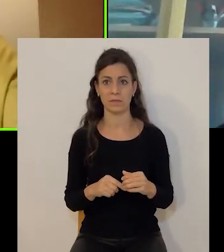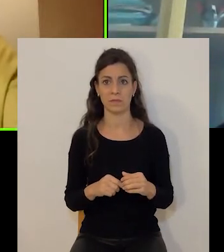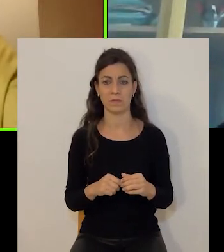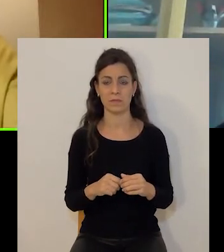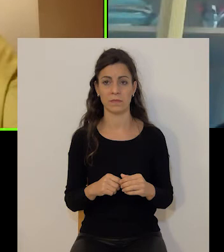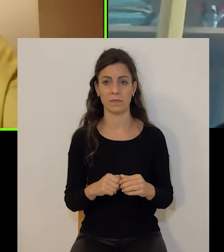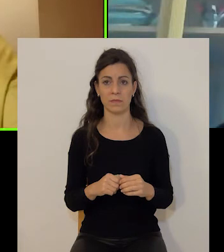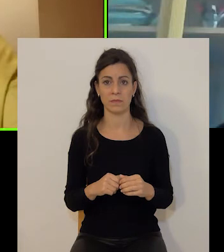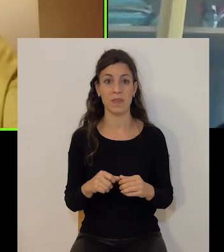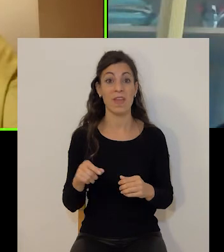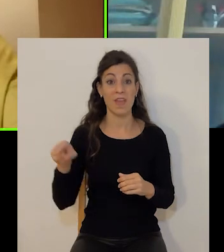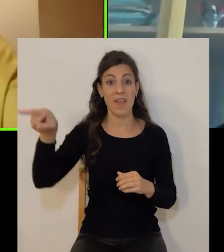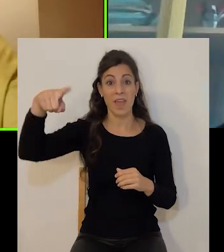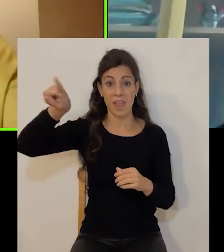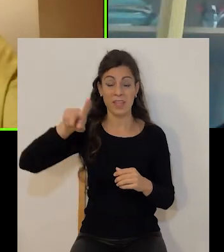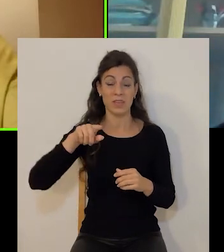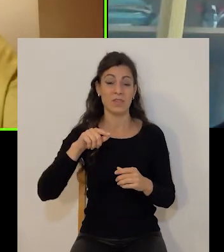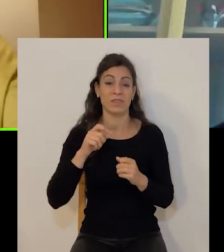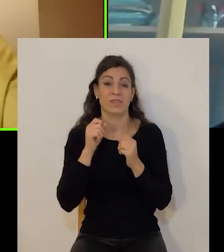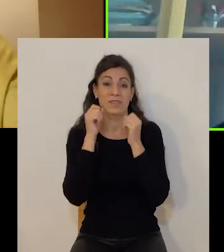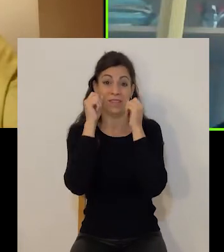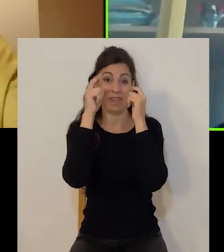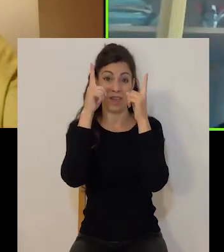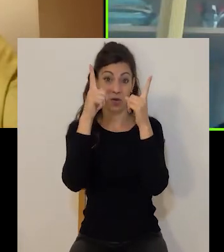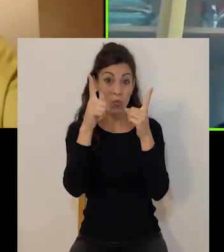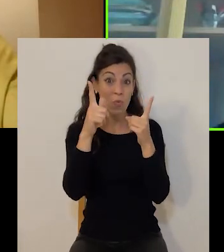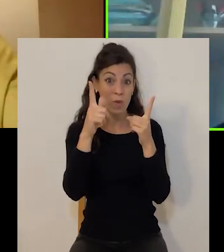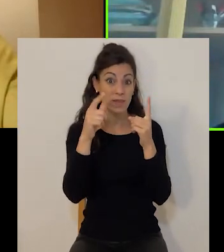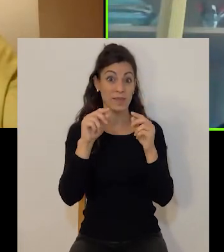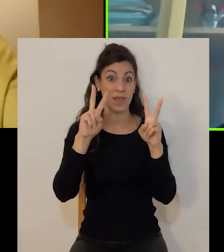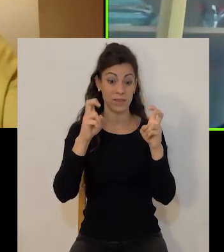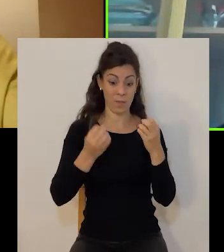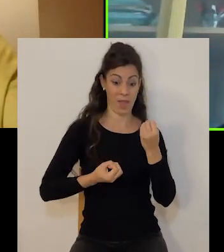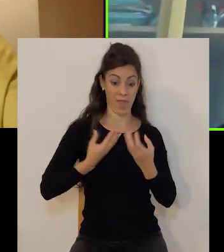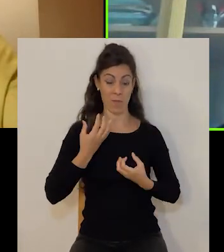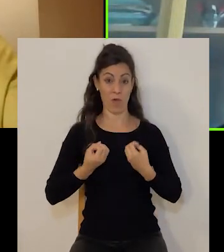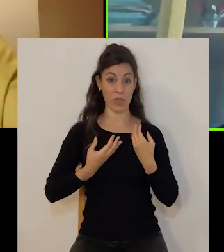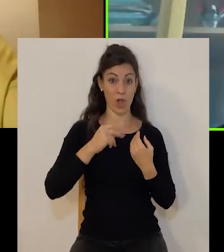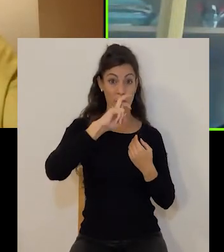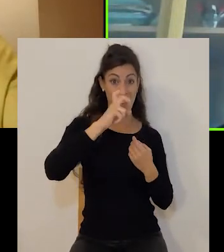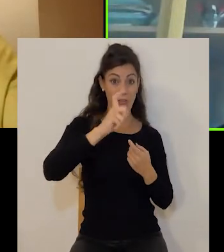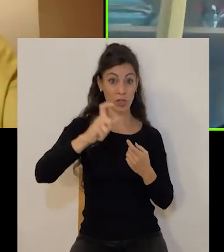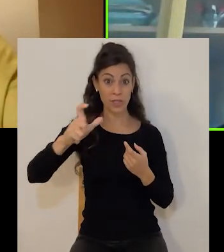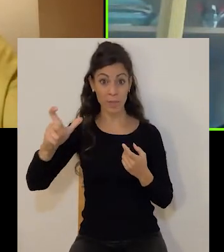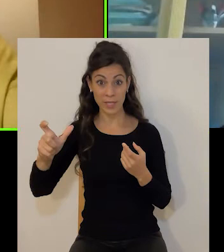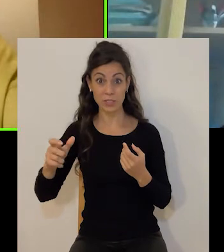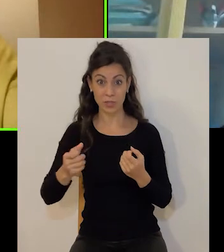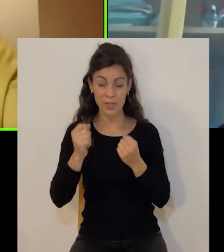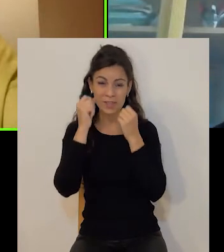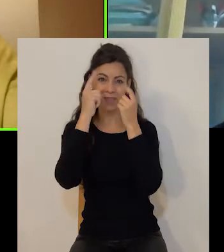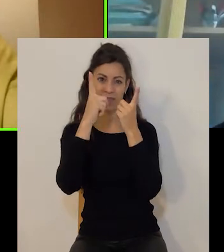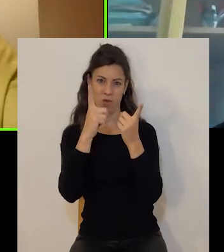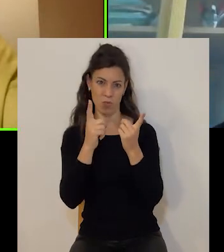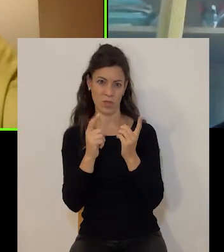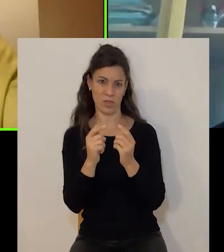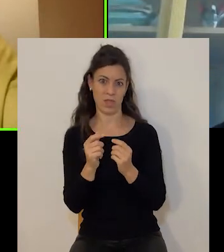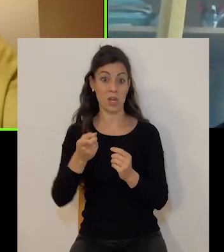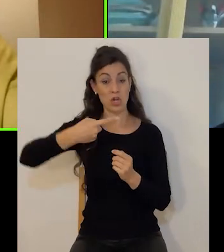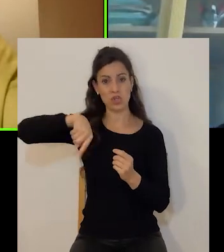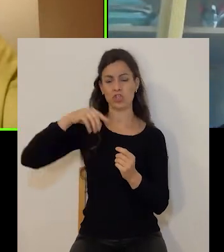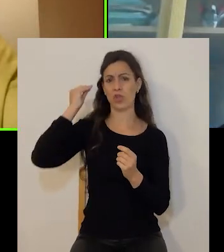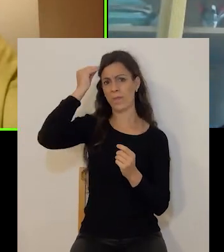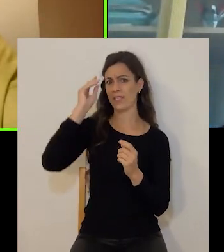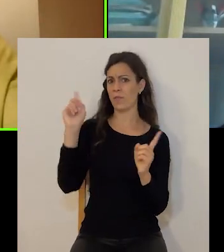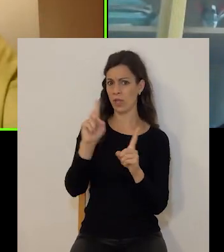adolescente, aunque no son conscientes a veces. Tienen un radar impresionante para detectar emociones. La simple